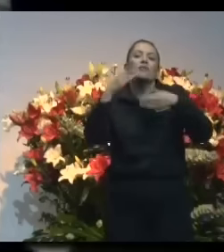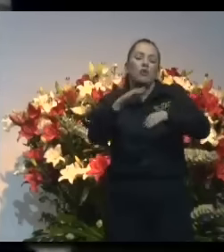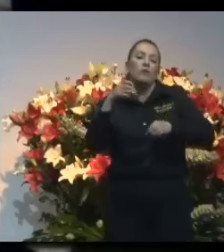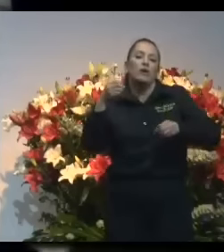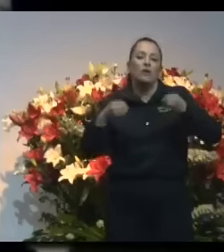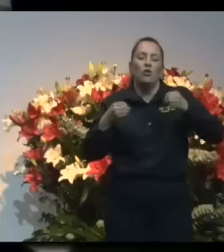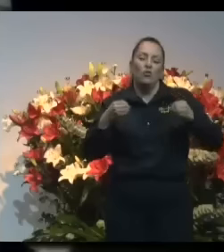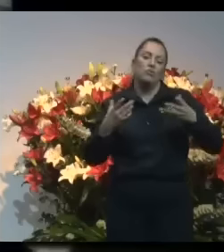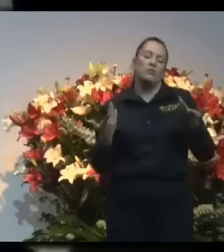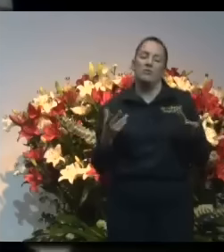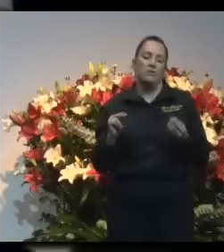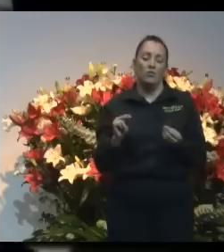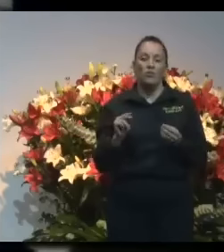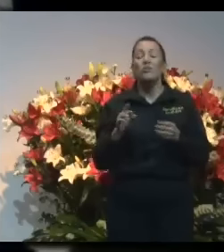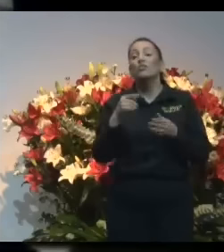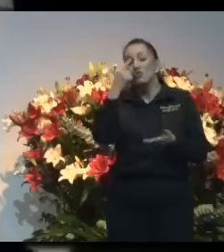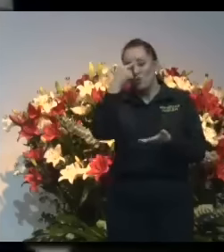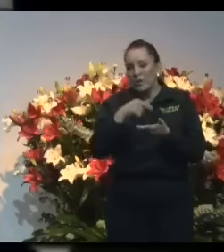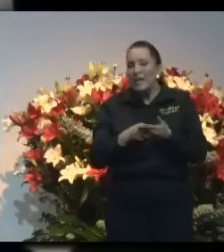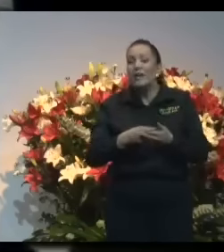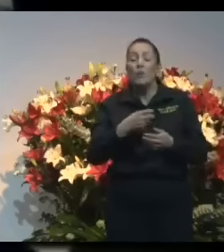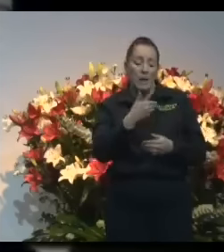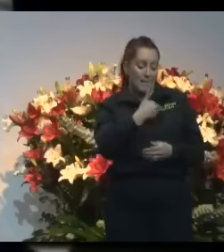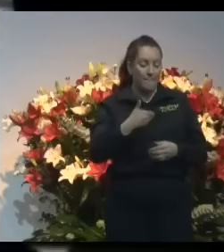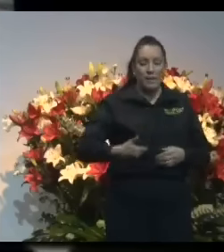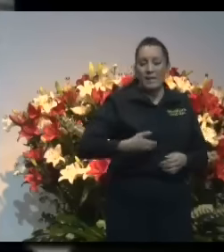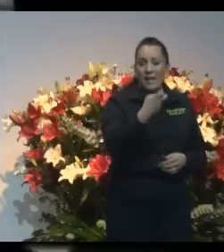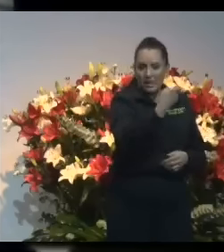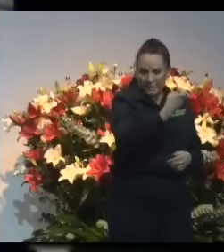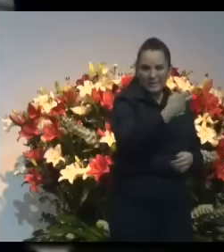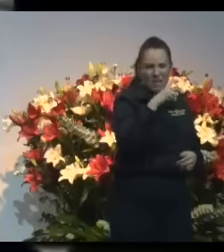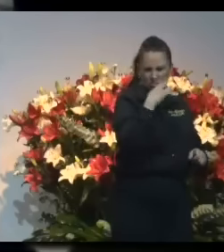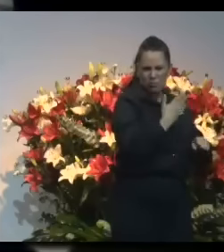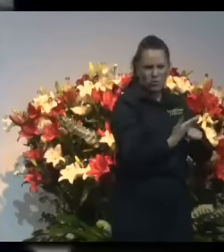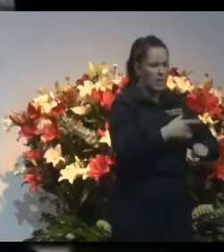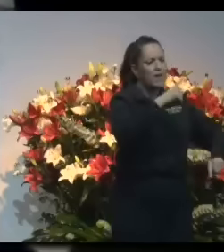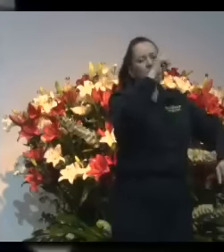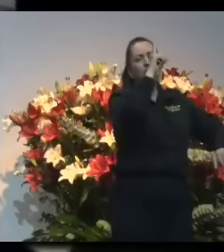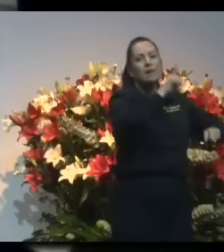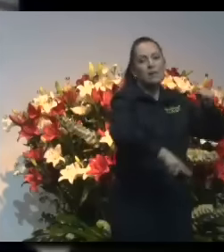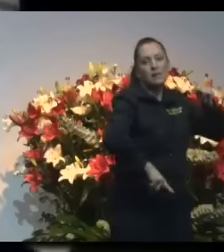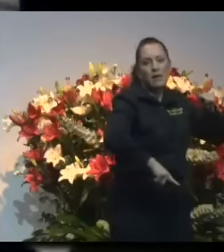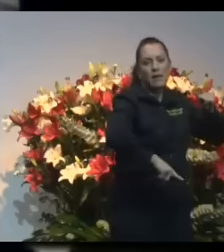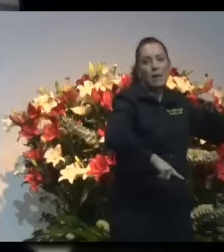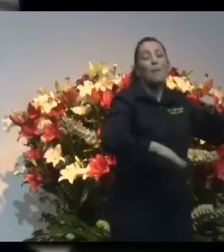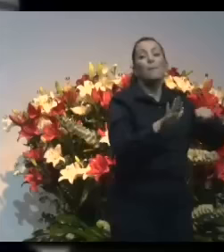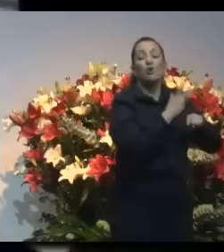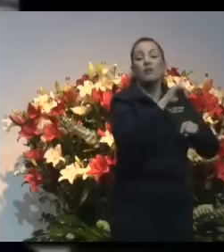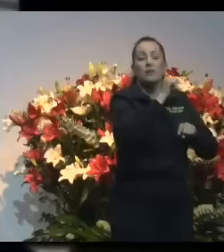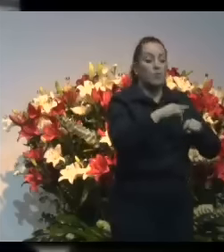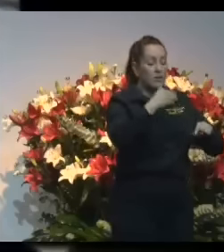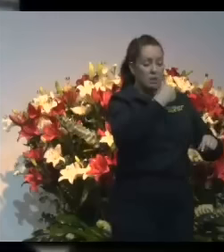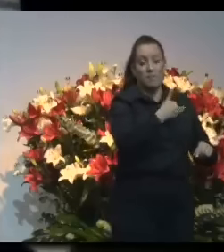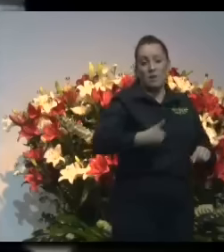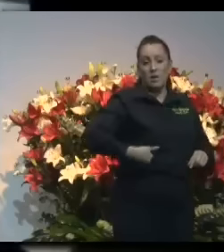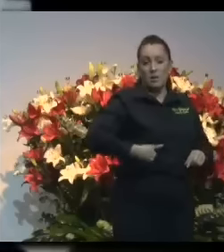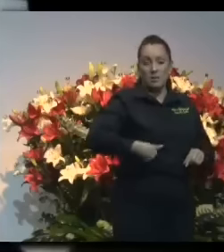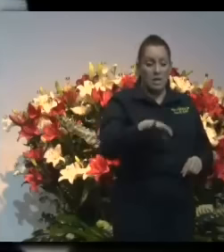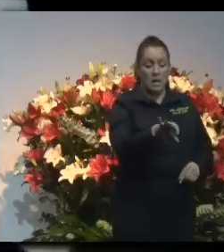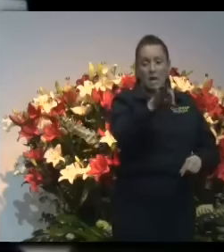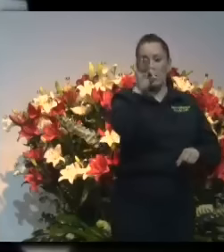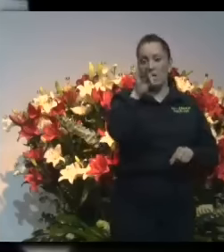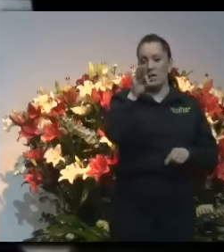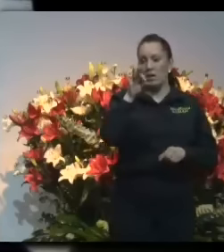digo es que le quitemos esa discrecionalidad al presidente para que no se vuelva un subalterno del presidente. Porque me nombró